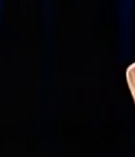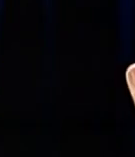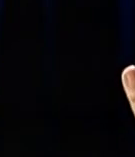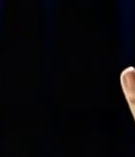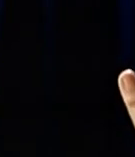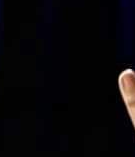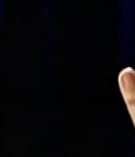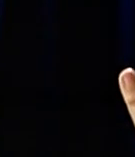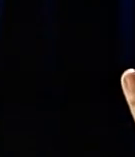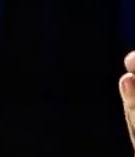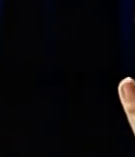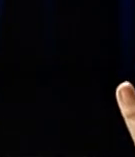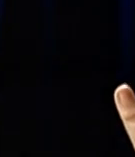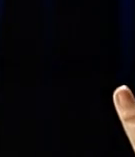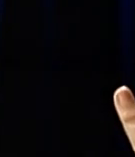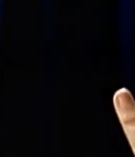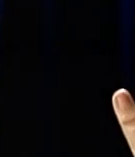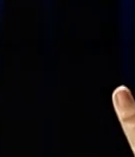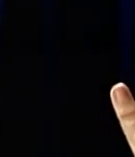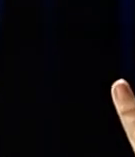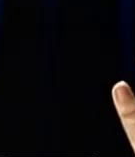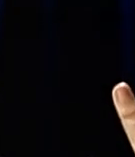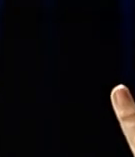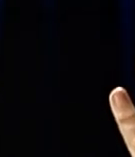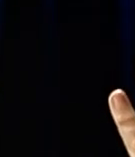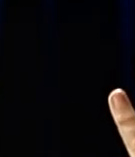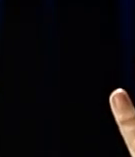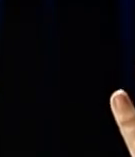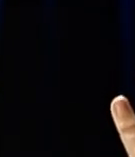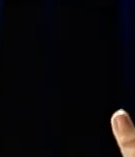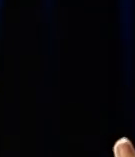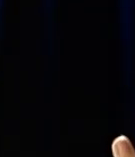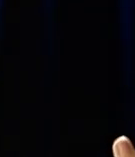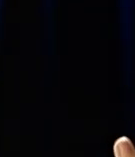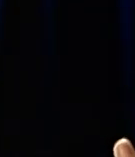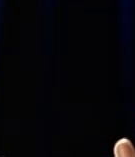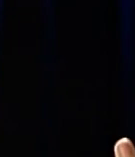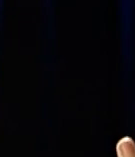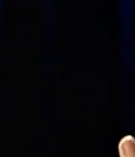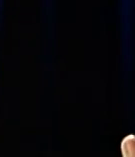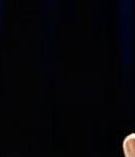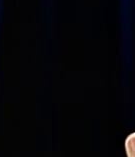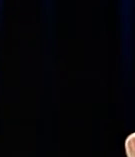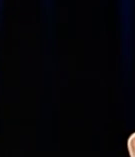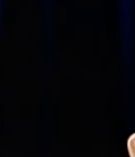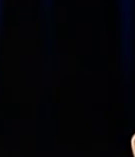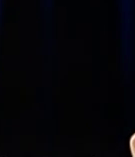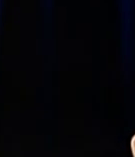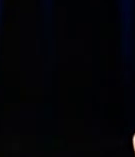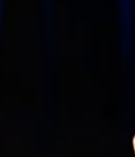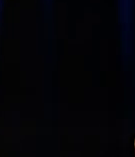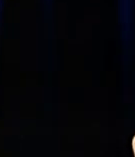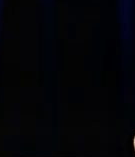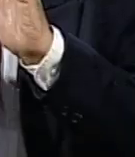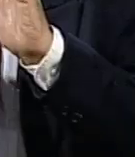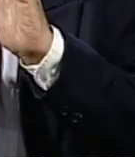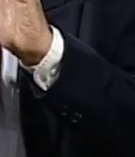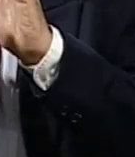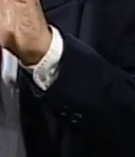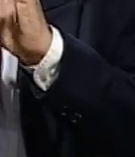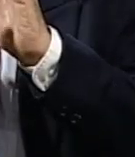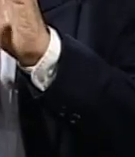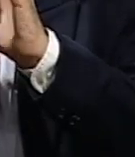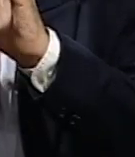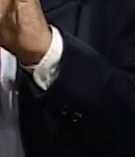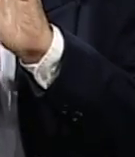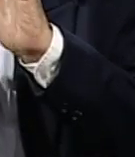representa y va a ser parte de la evolución de esta institución de los medios nacionales o de la presencia